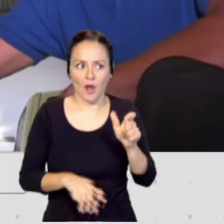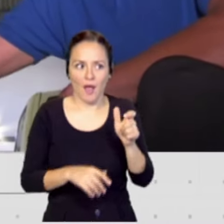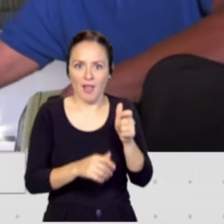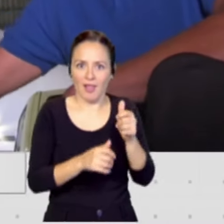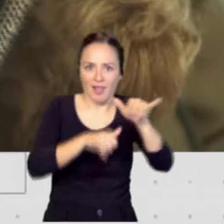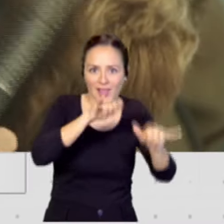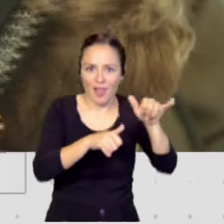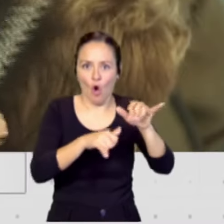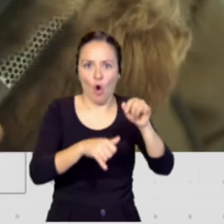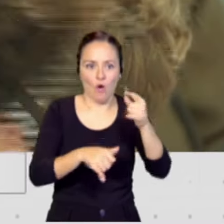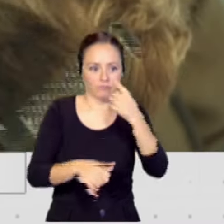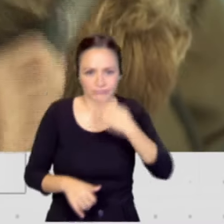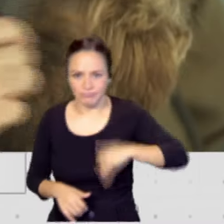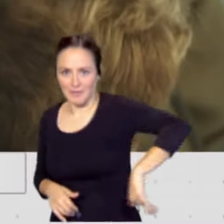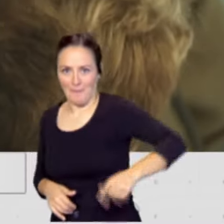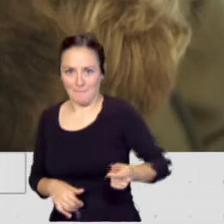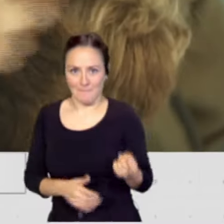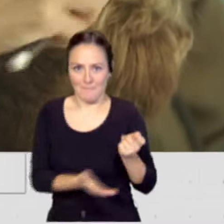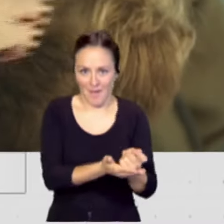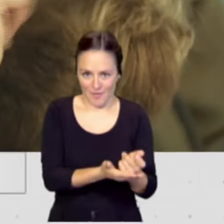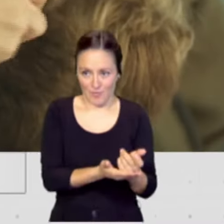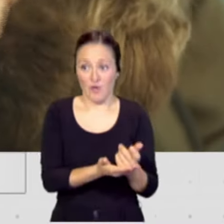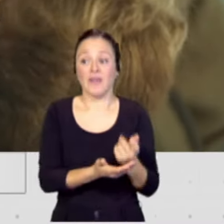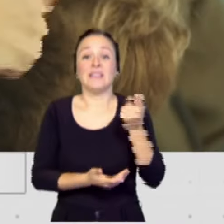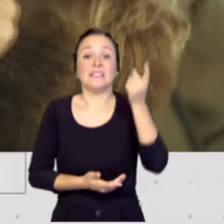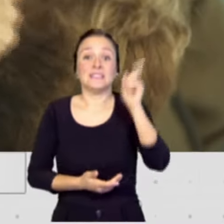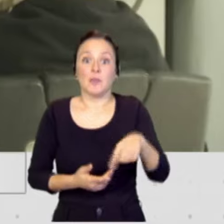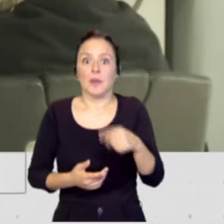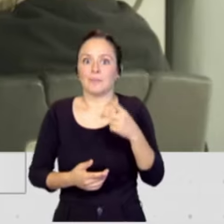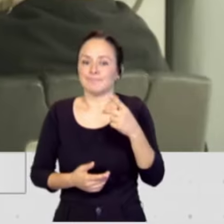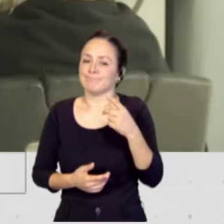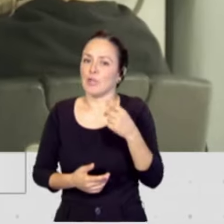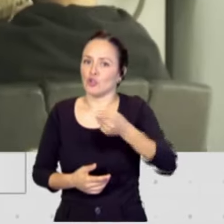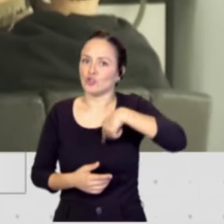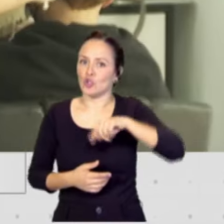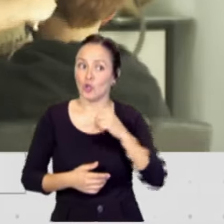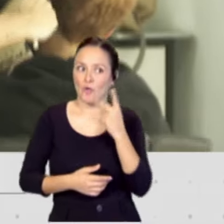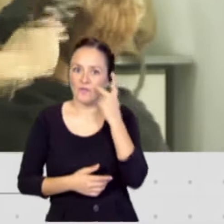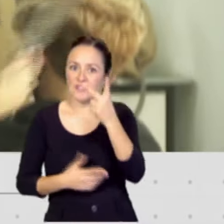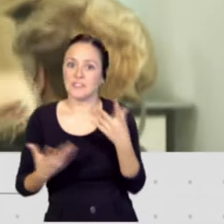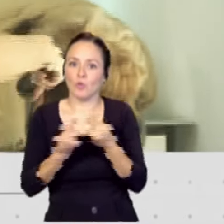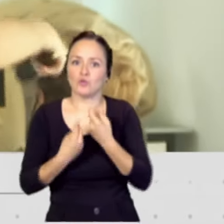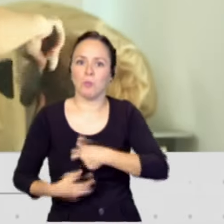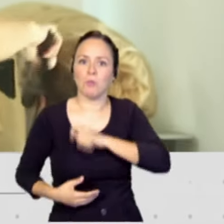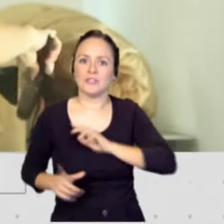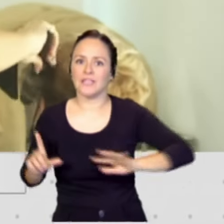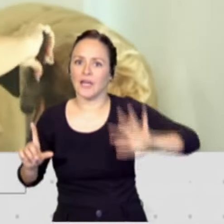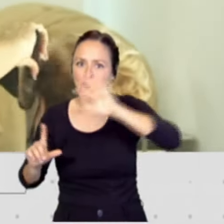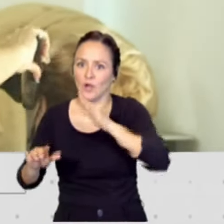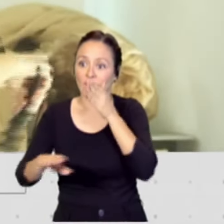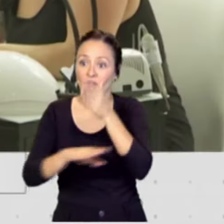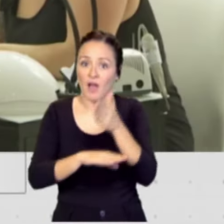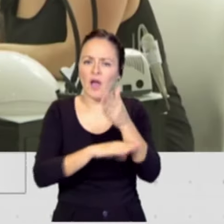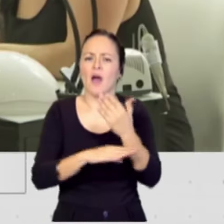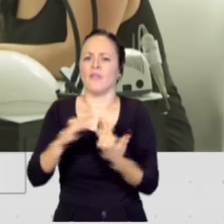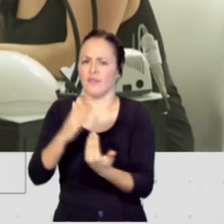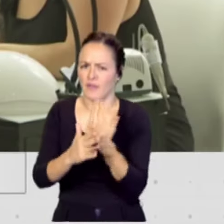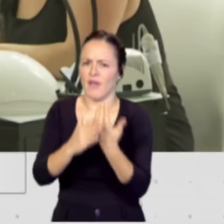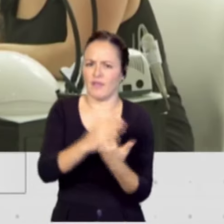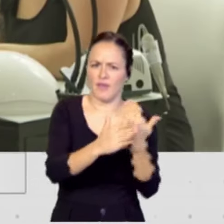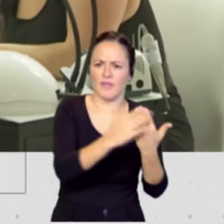noticia haceer referencia a visitas conjuntas con la Policía Nacional que Se realizaron en varios en varios días nosotros tenemos eh